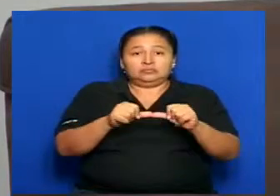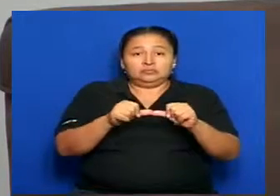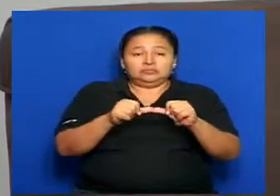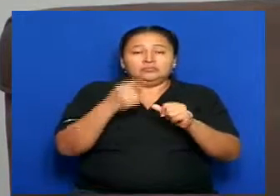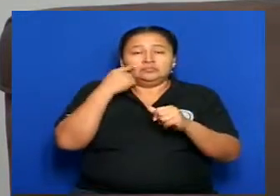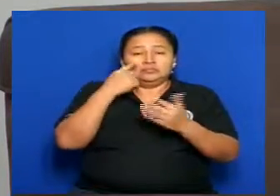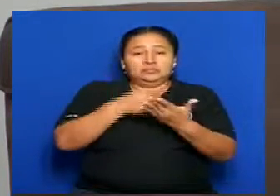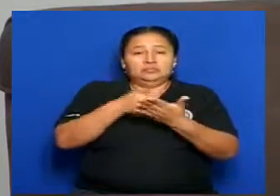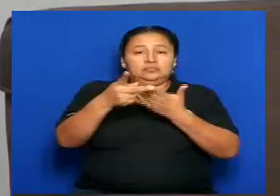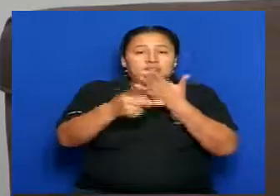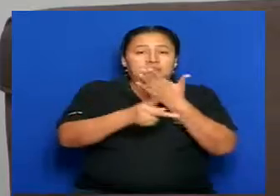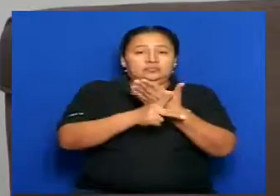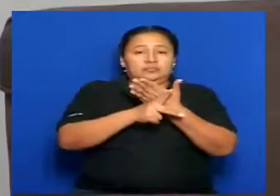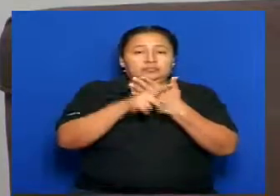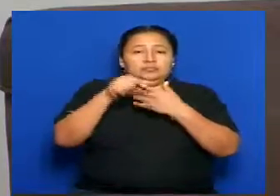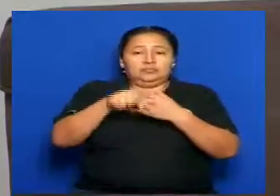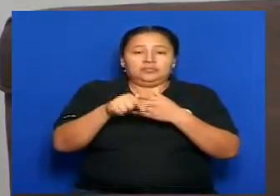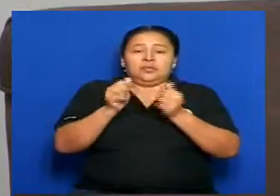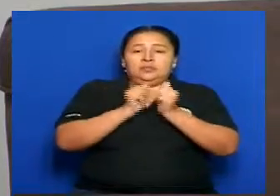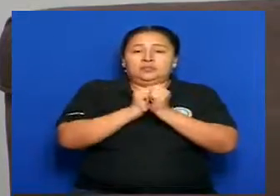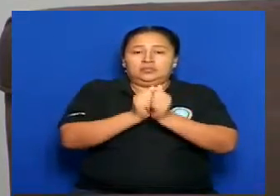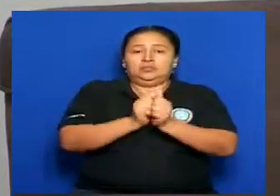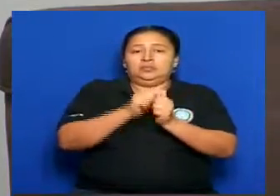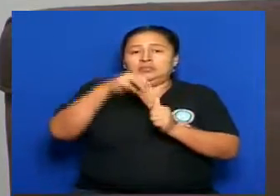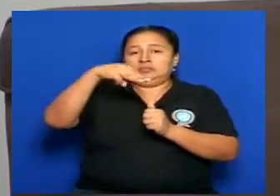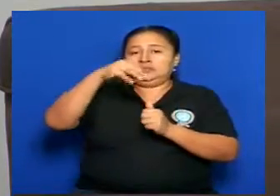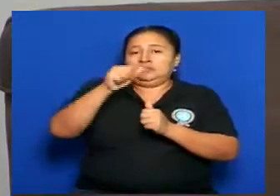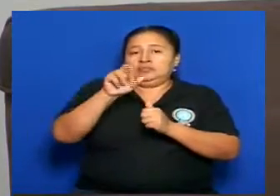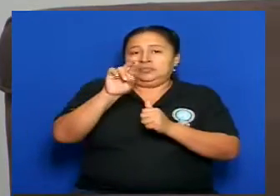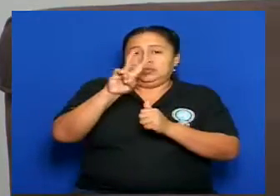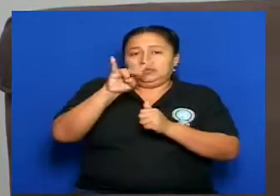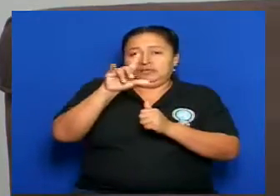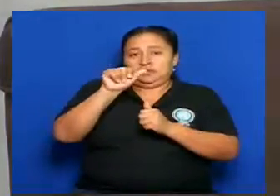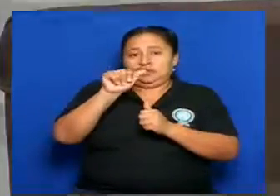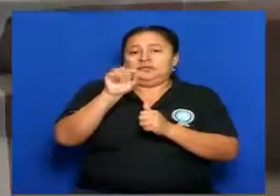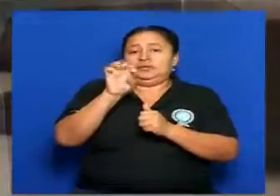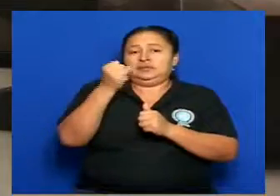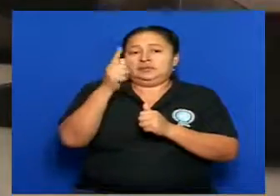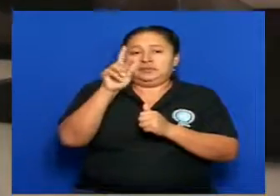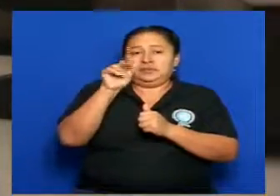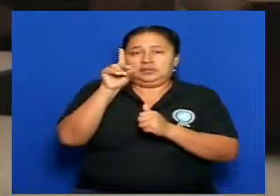nuestra programación les acompaño marc vila estrada